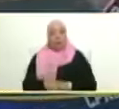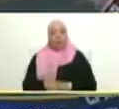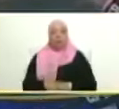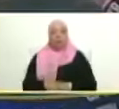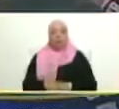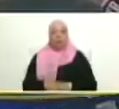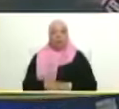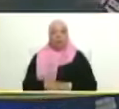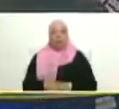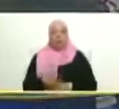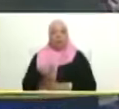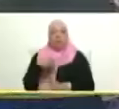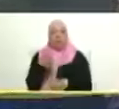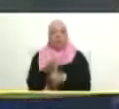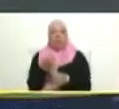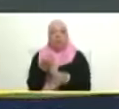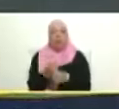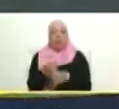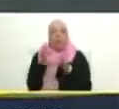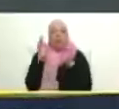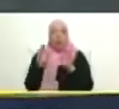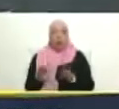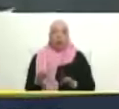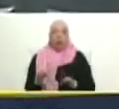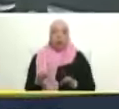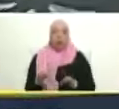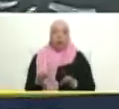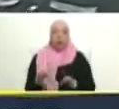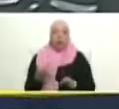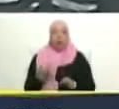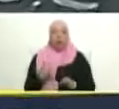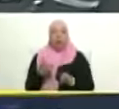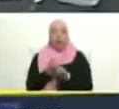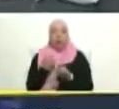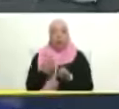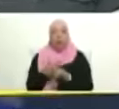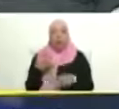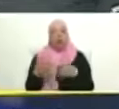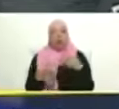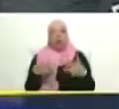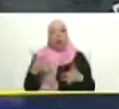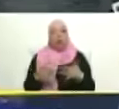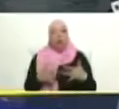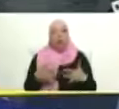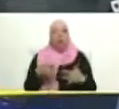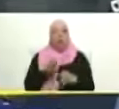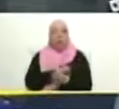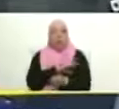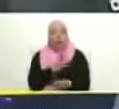y sé que la vamos a cumplir. Yo les dije en un evento que hicimos en el Poliedro,